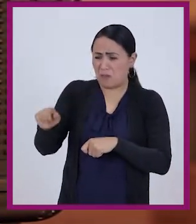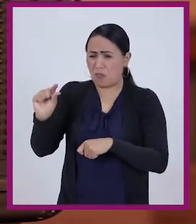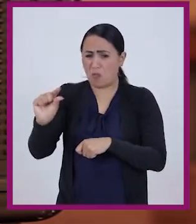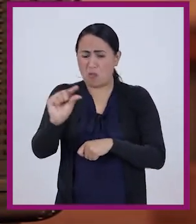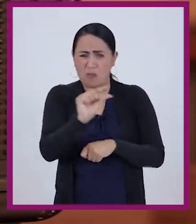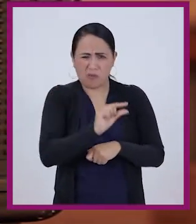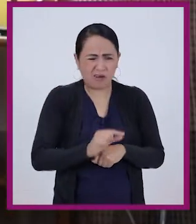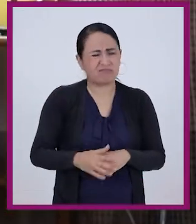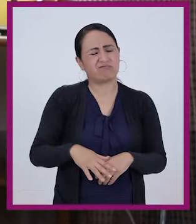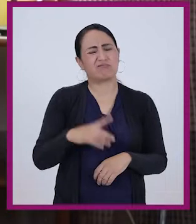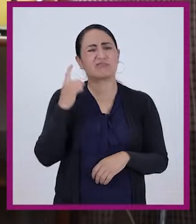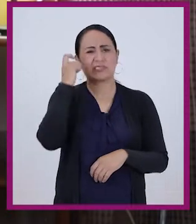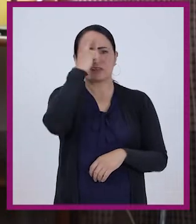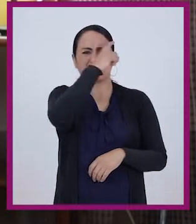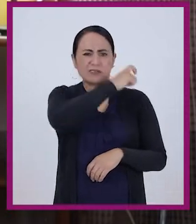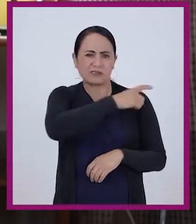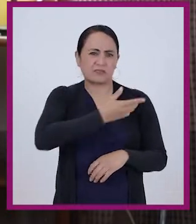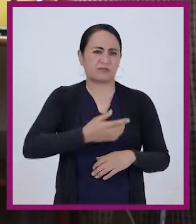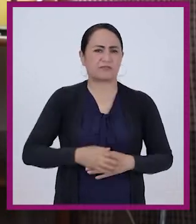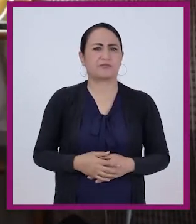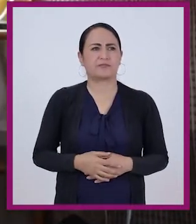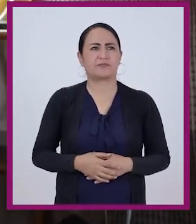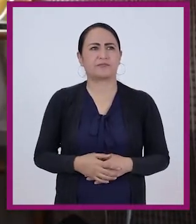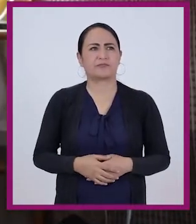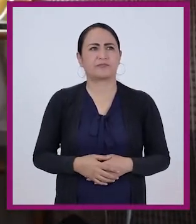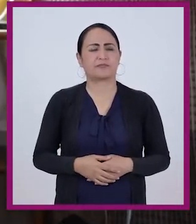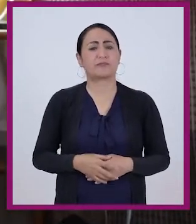más pesado a veces.